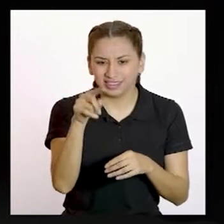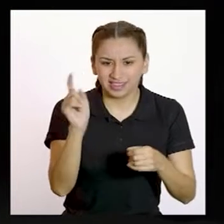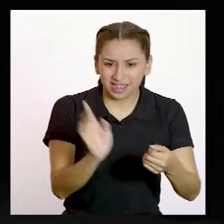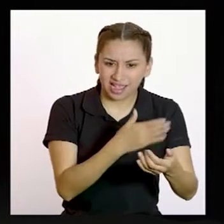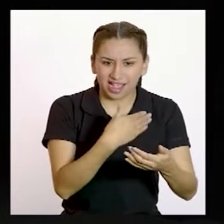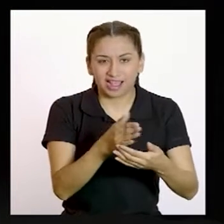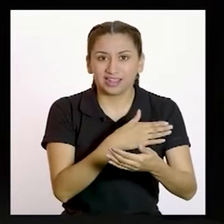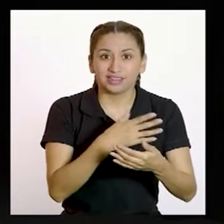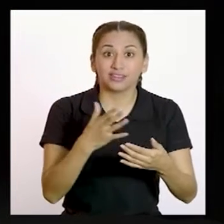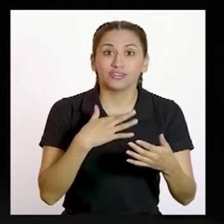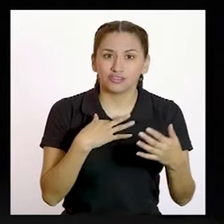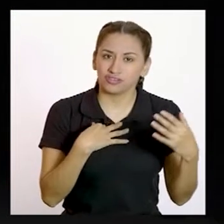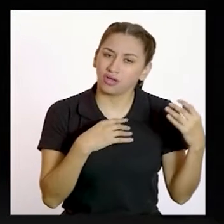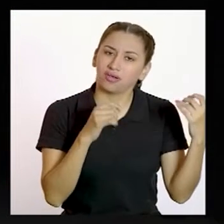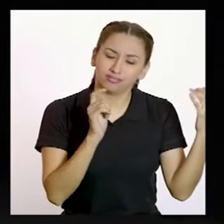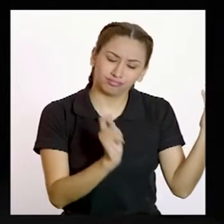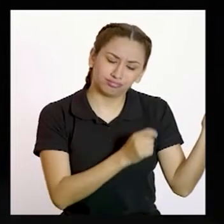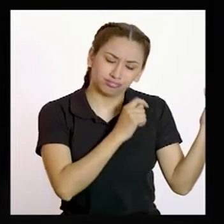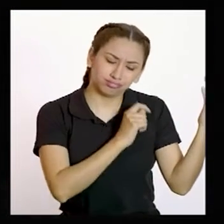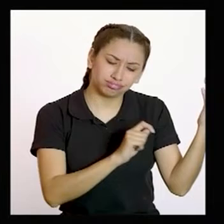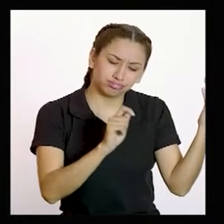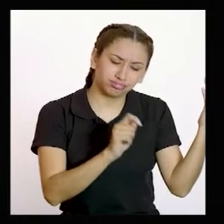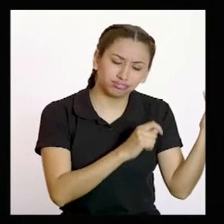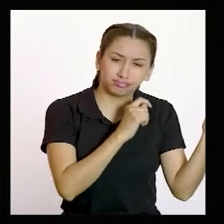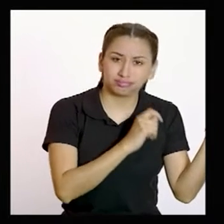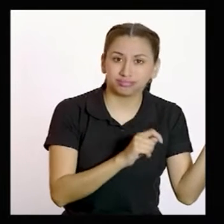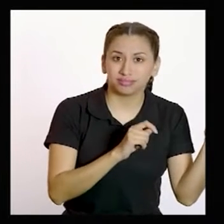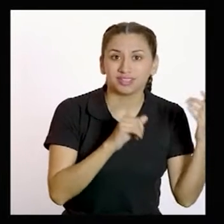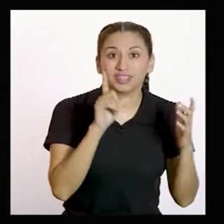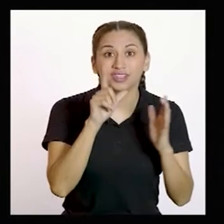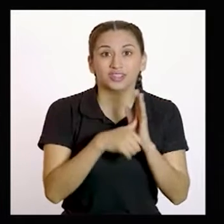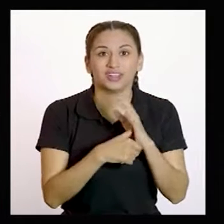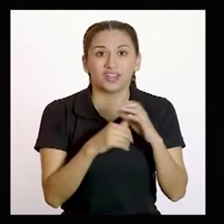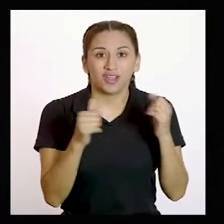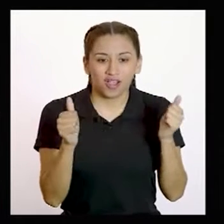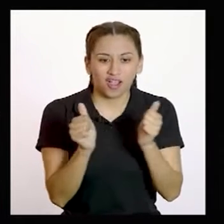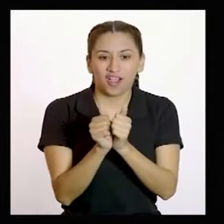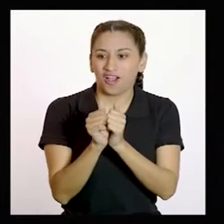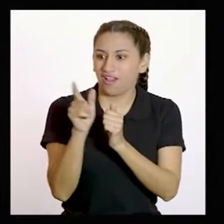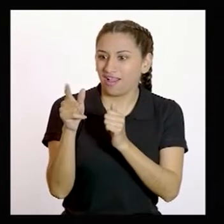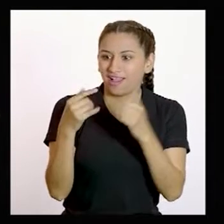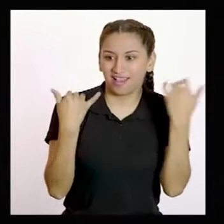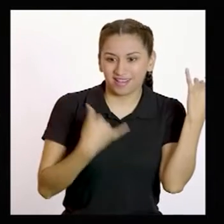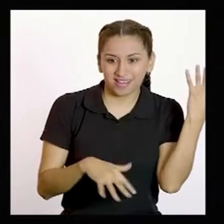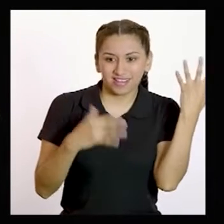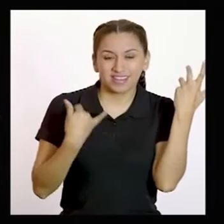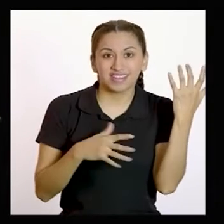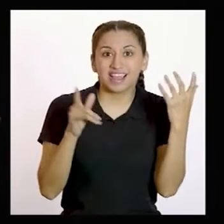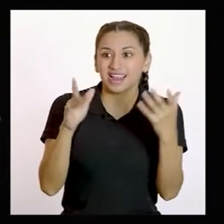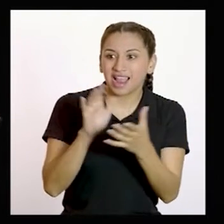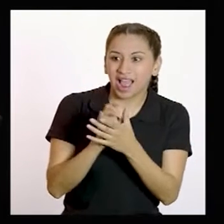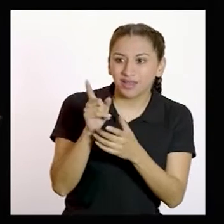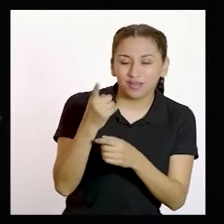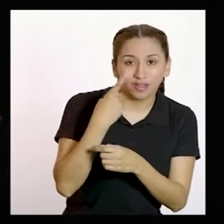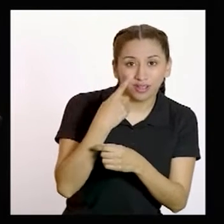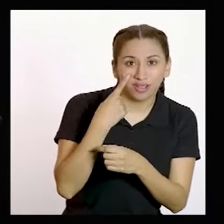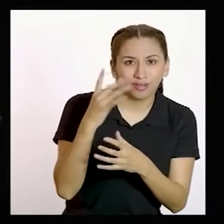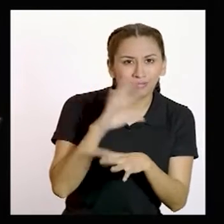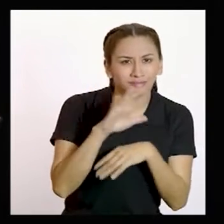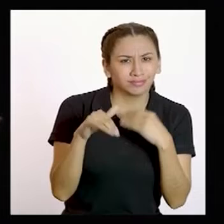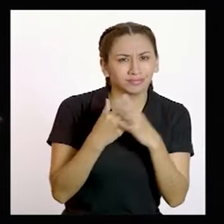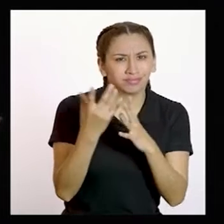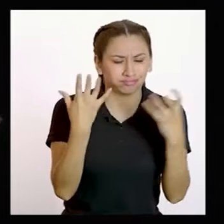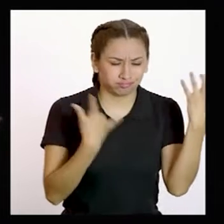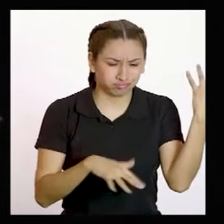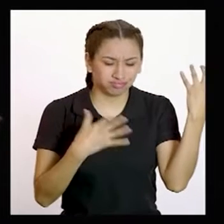actuar. Entonces yo tocaba bien ya. Y juntamos con una guitarra. Con un paisano que